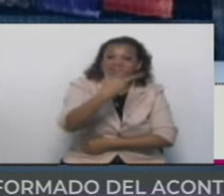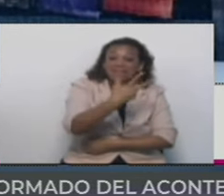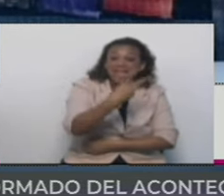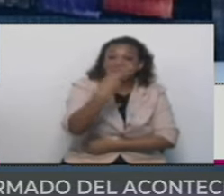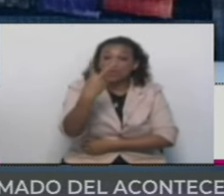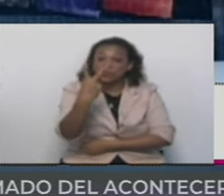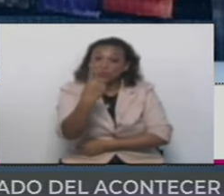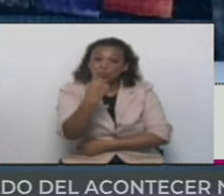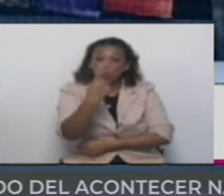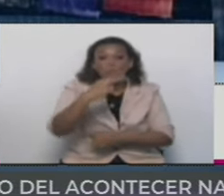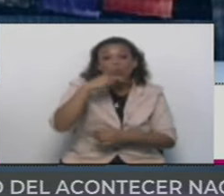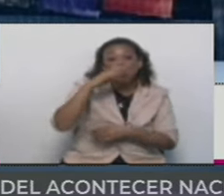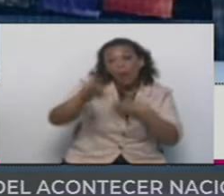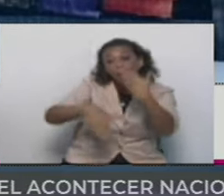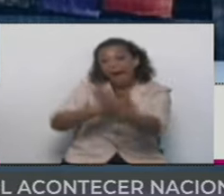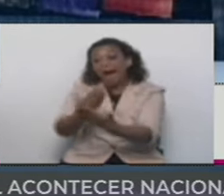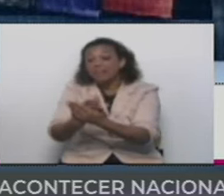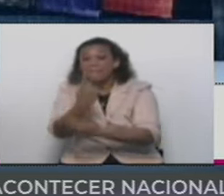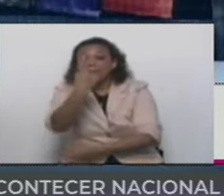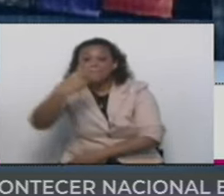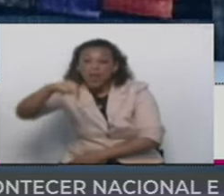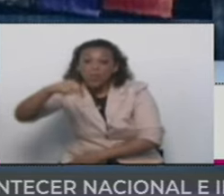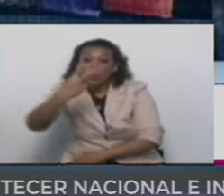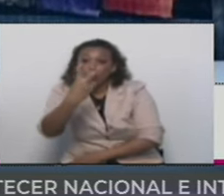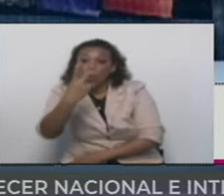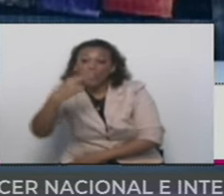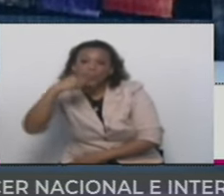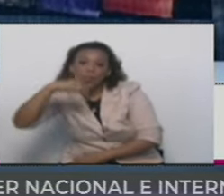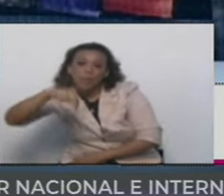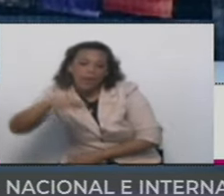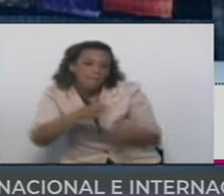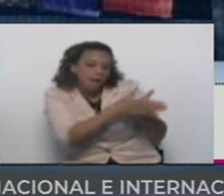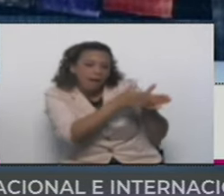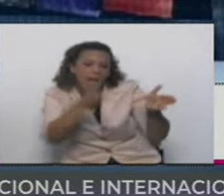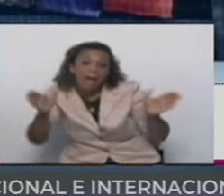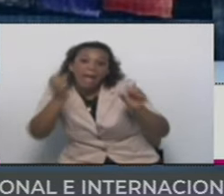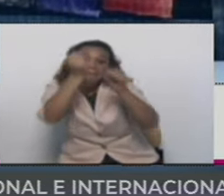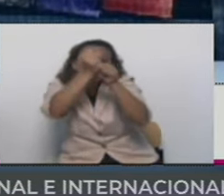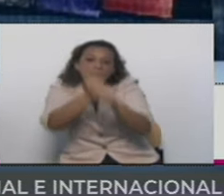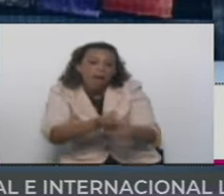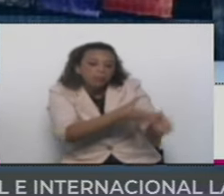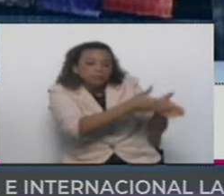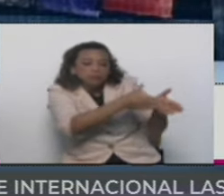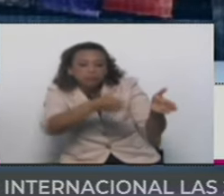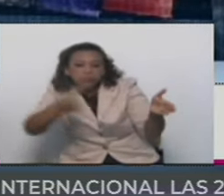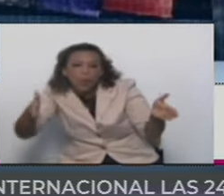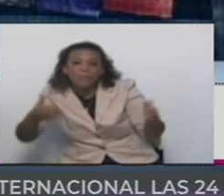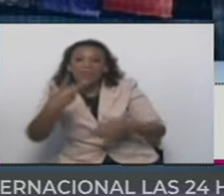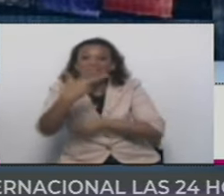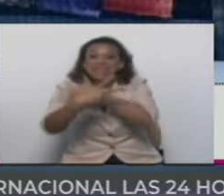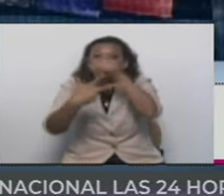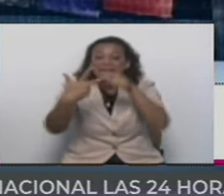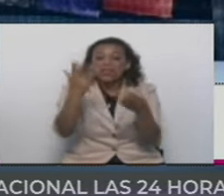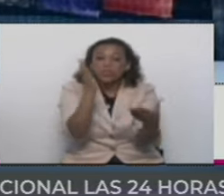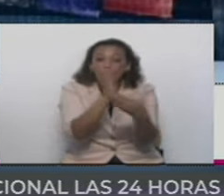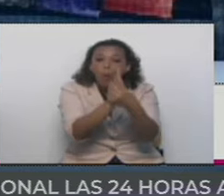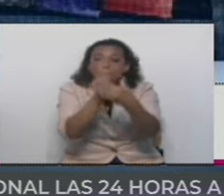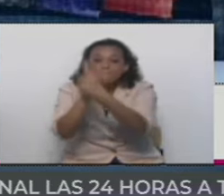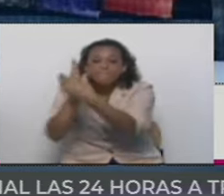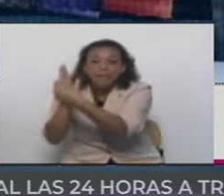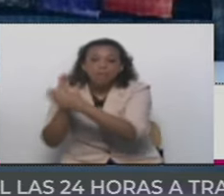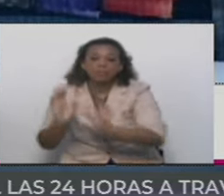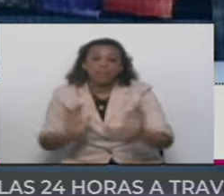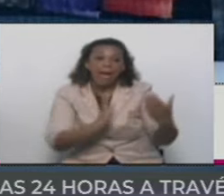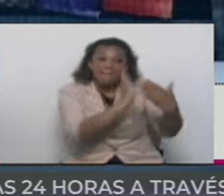de octubre, 1 y 2 de noviembre. Esperando tres documentos, hablamos.